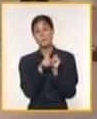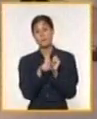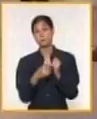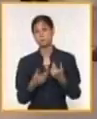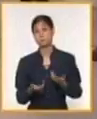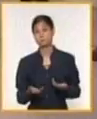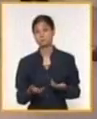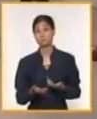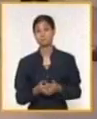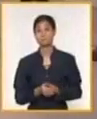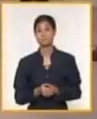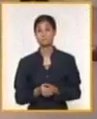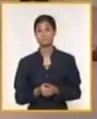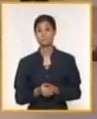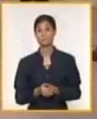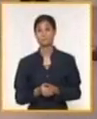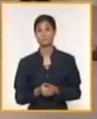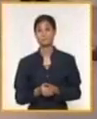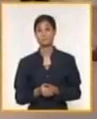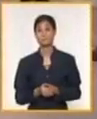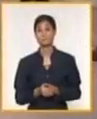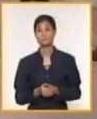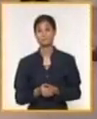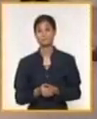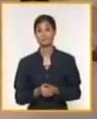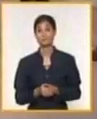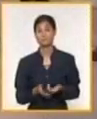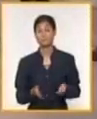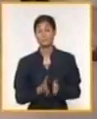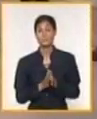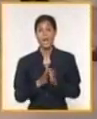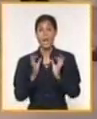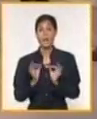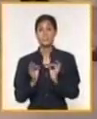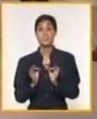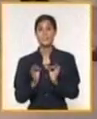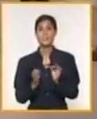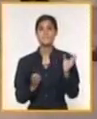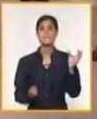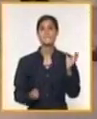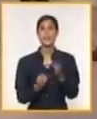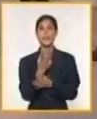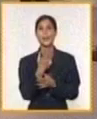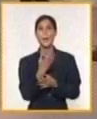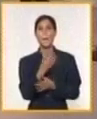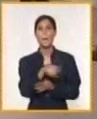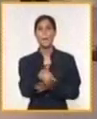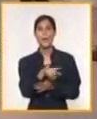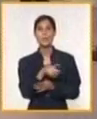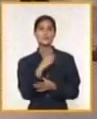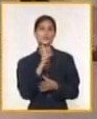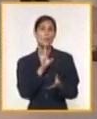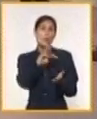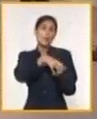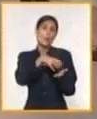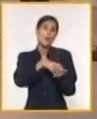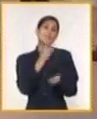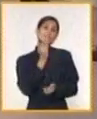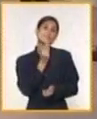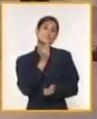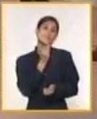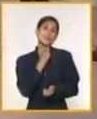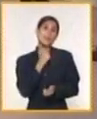Elena hablaba... Y entonces sencillamente surgió ese engendro, a donde fueron a dar 1 millón